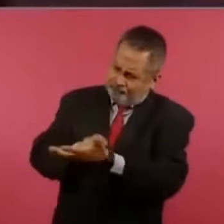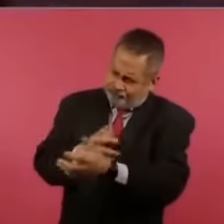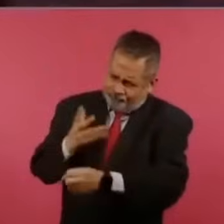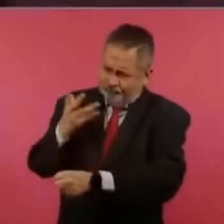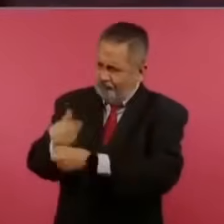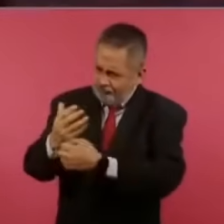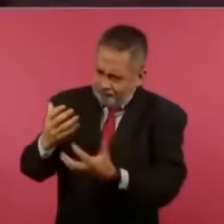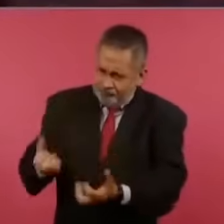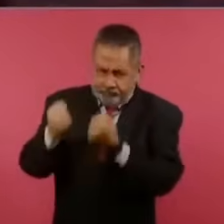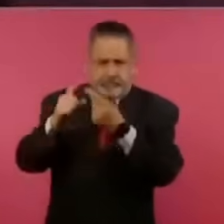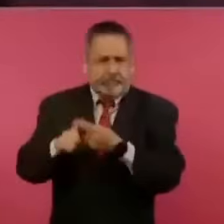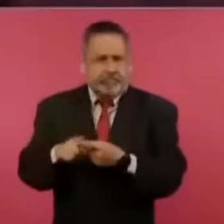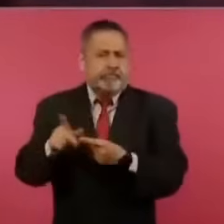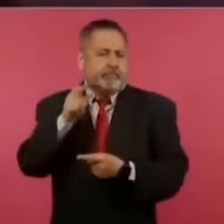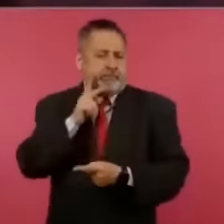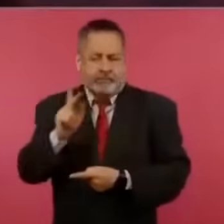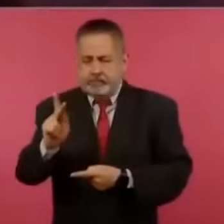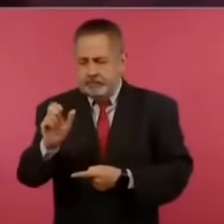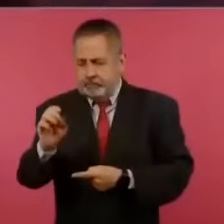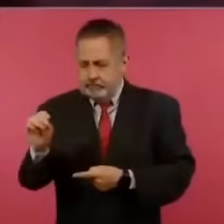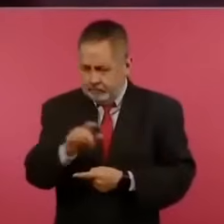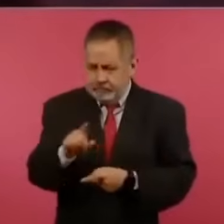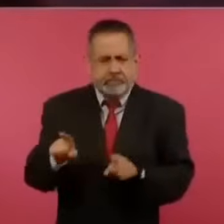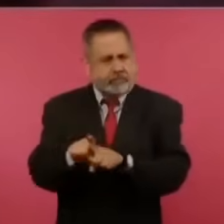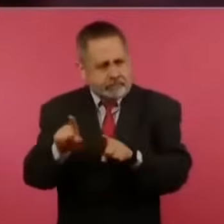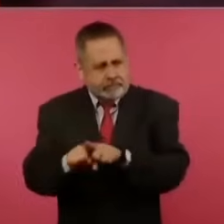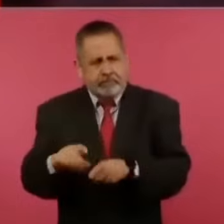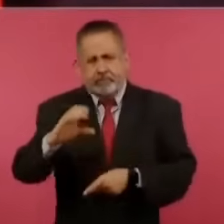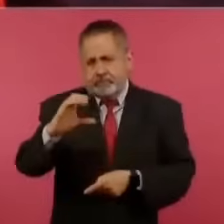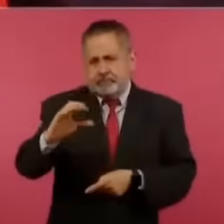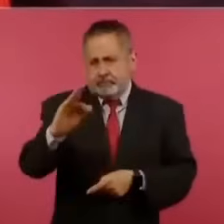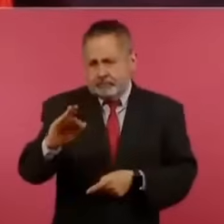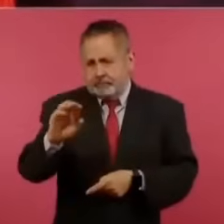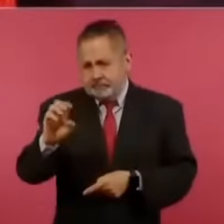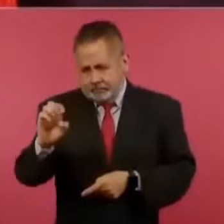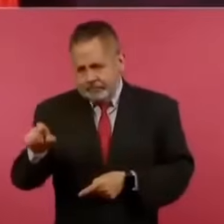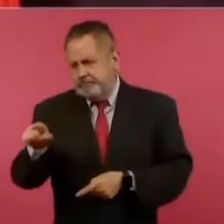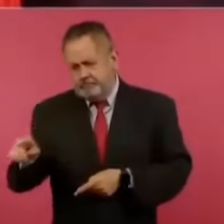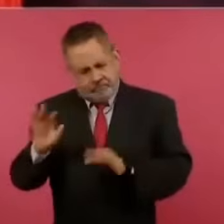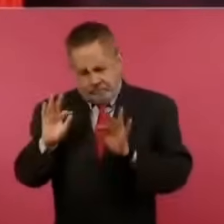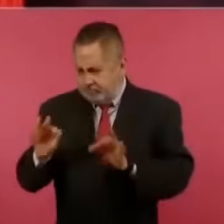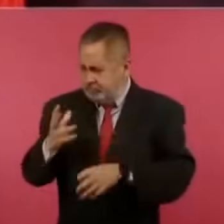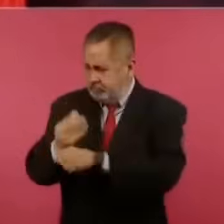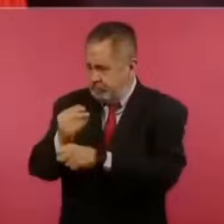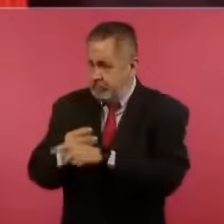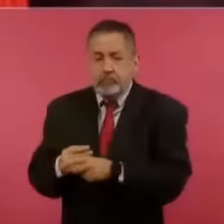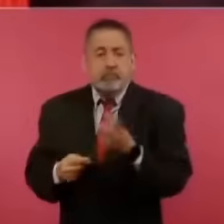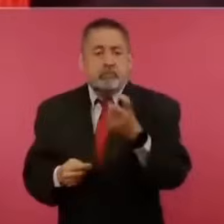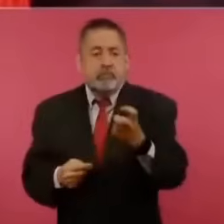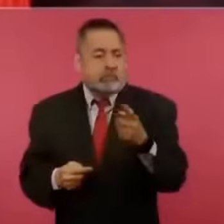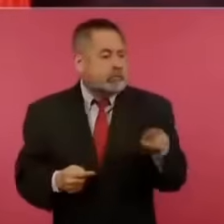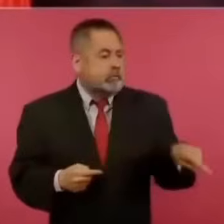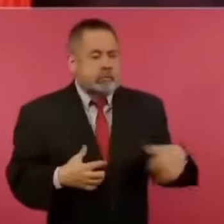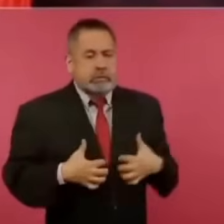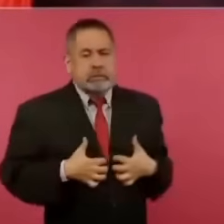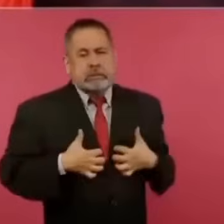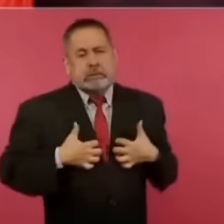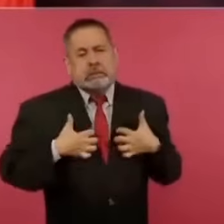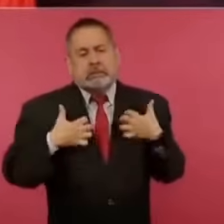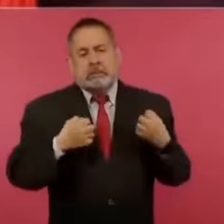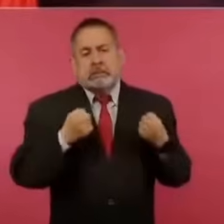Electricidad, histórico. Yo entiendo que estén molestos,